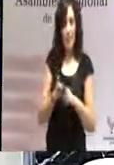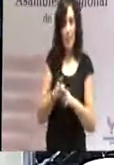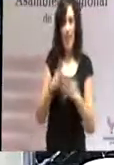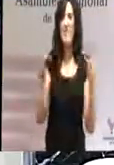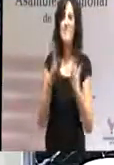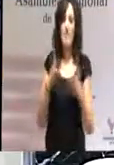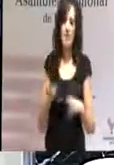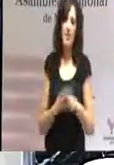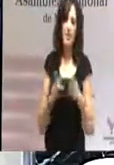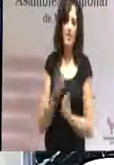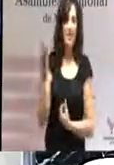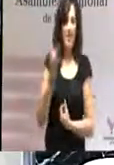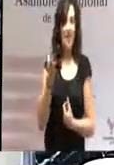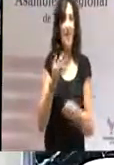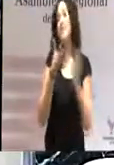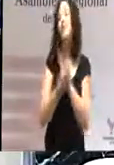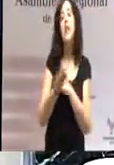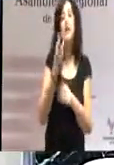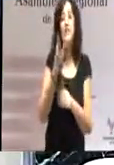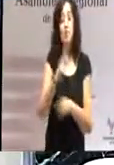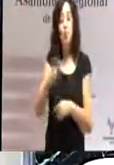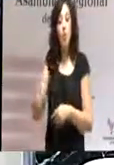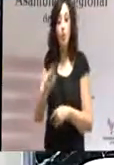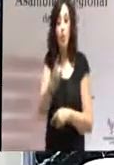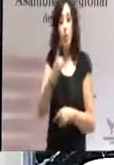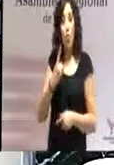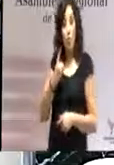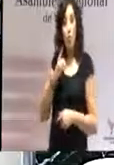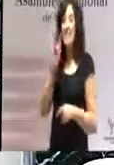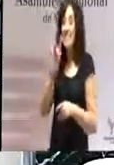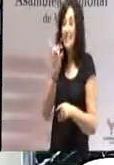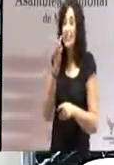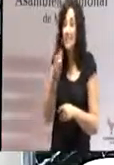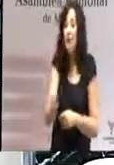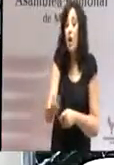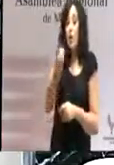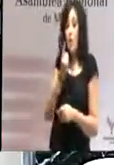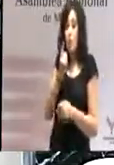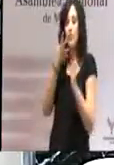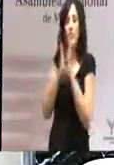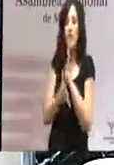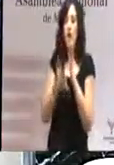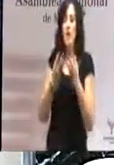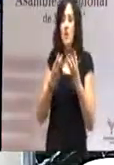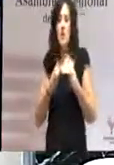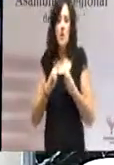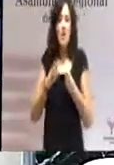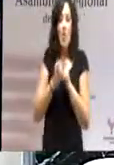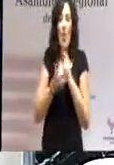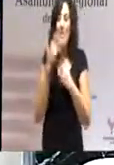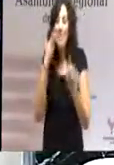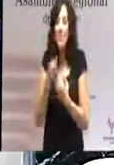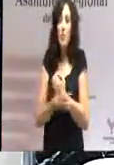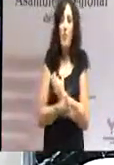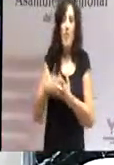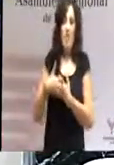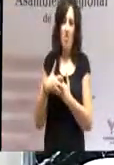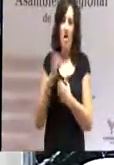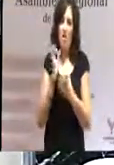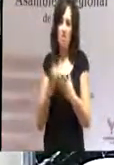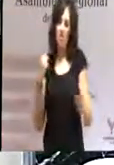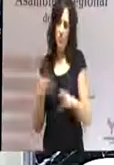emergencia social, en la que uno de cada tres murcianos, sí, señorías, vive o más bien sobrevive en riesgo de pobreza o exclusión